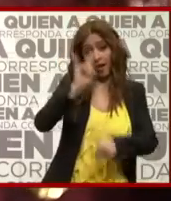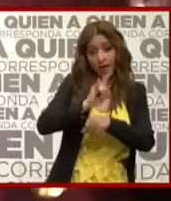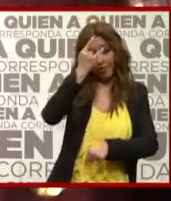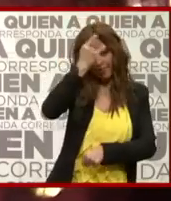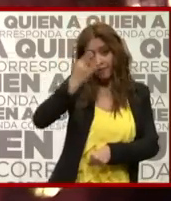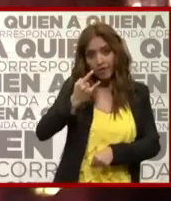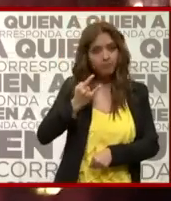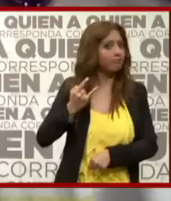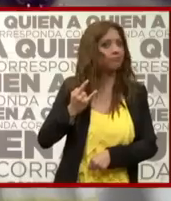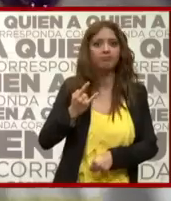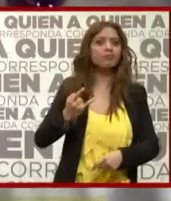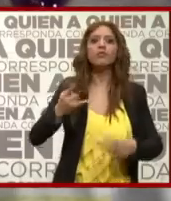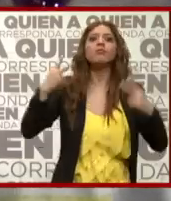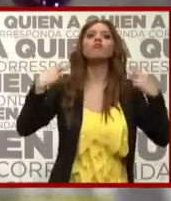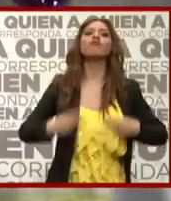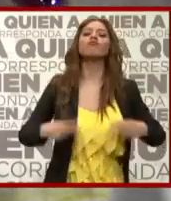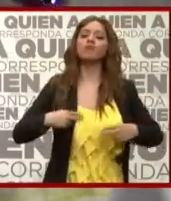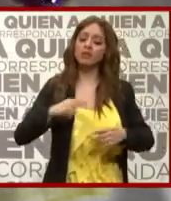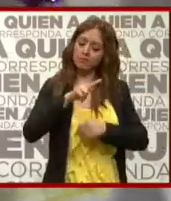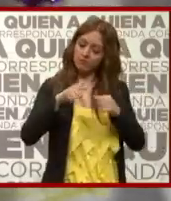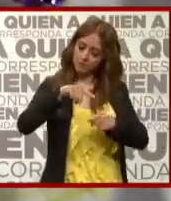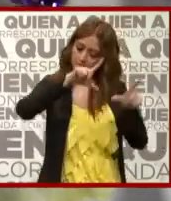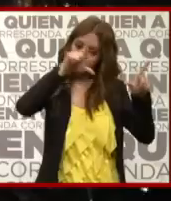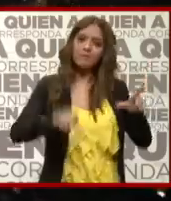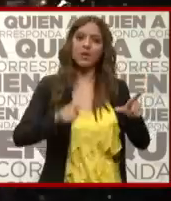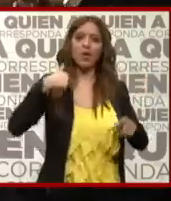es un atuendo nacional y hay que portarlo con